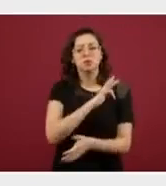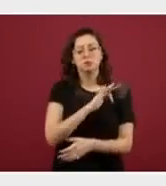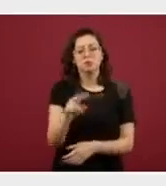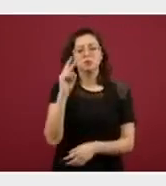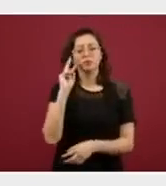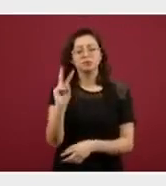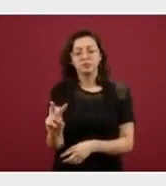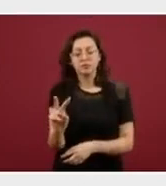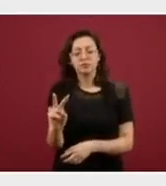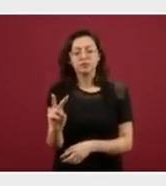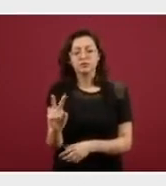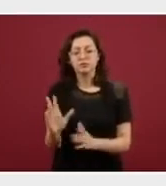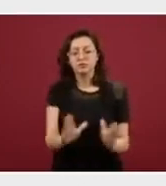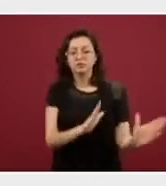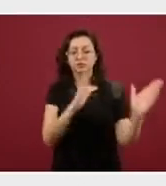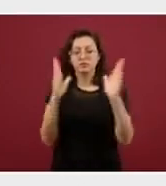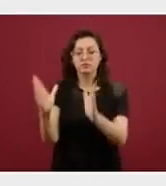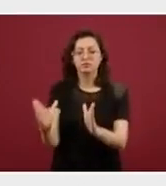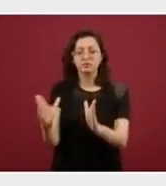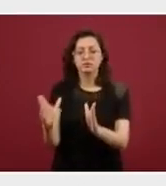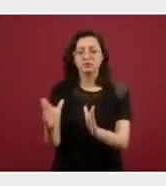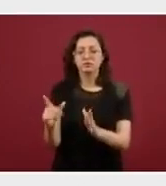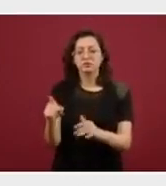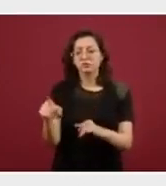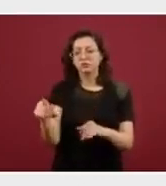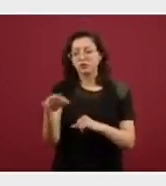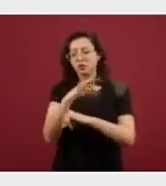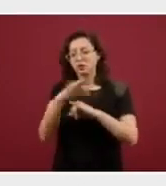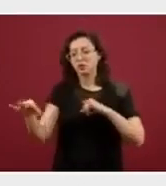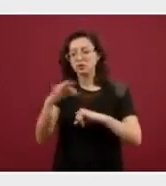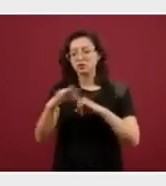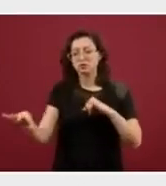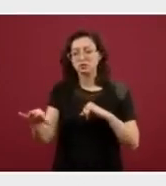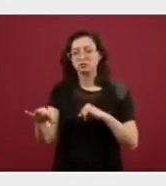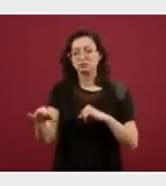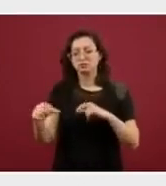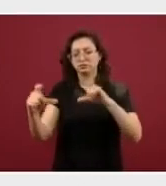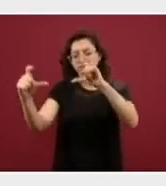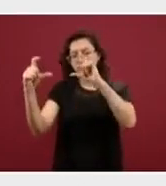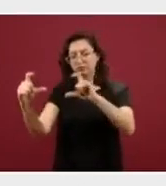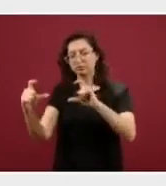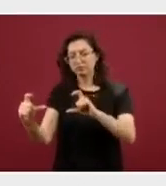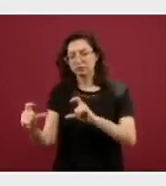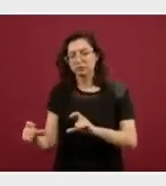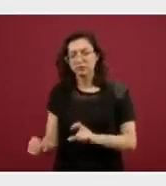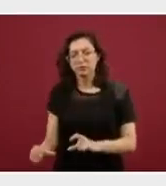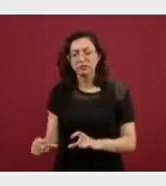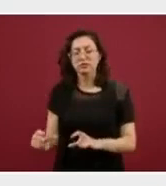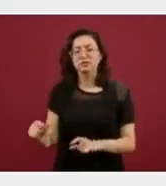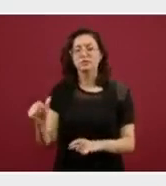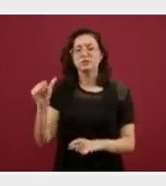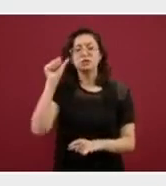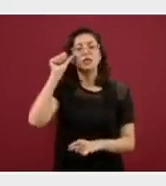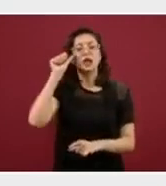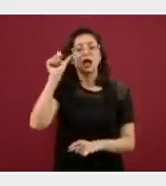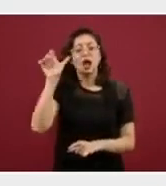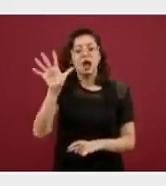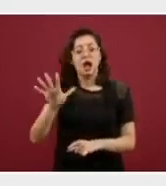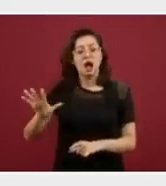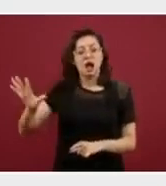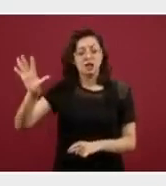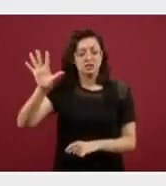diapositiva. En el último renglón tenemos al Asia, el penúltimo renglón, tenemos la región de Asia